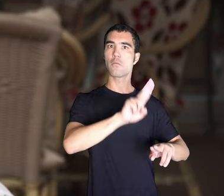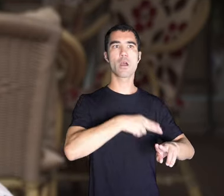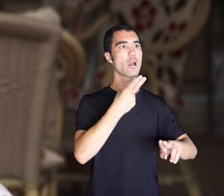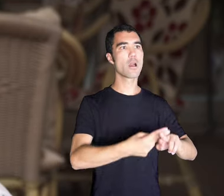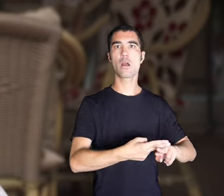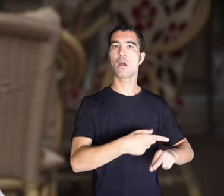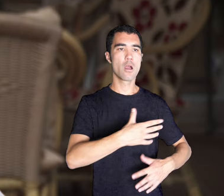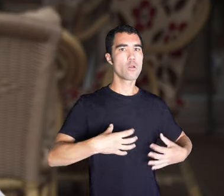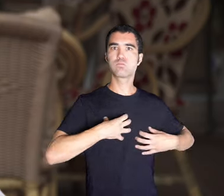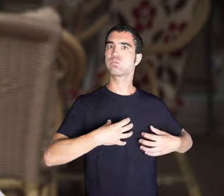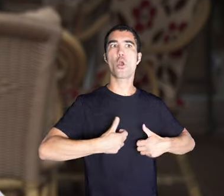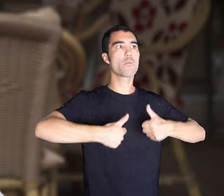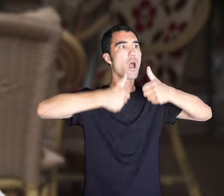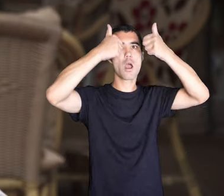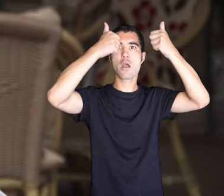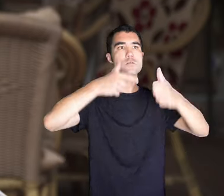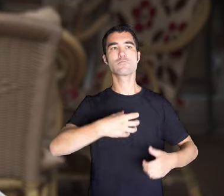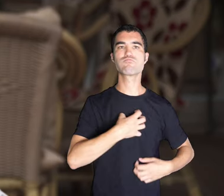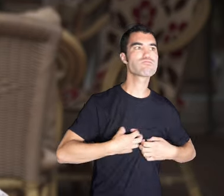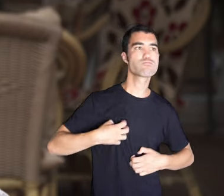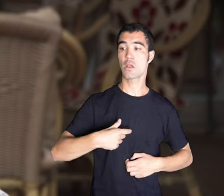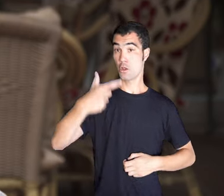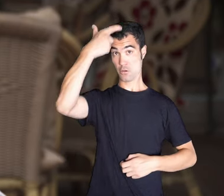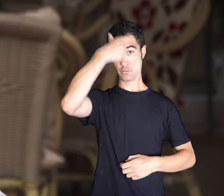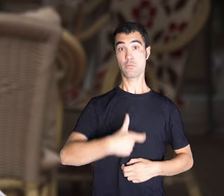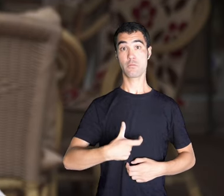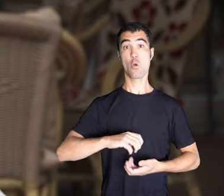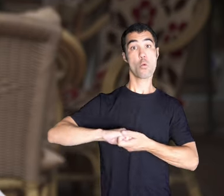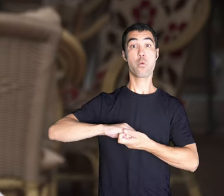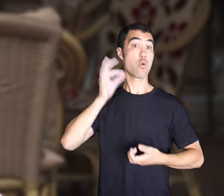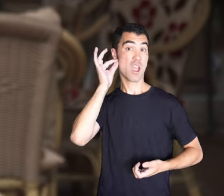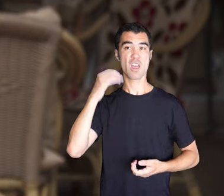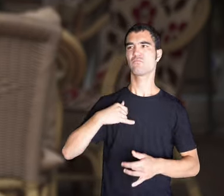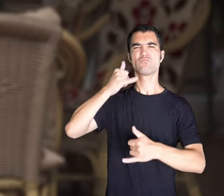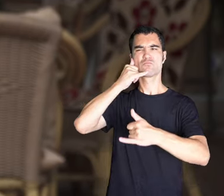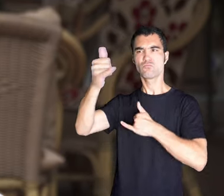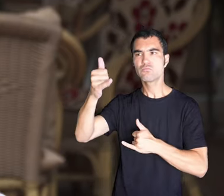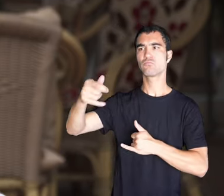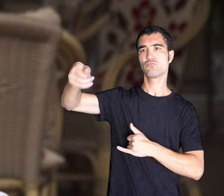más, una mañana telefoné a mi cuñada y a las mujeres